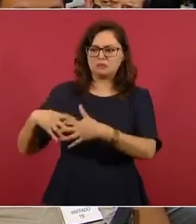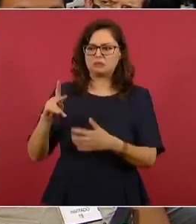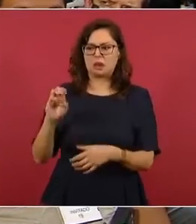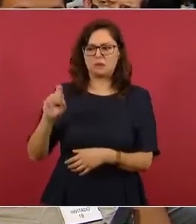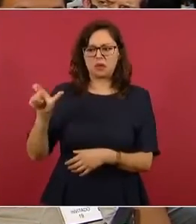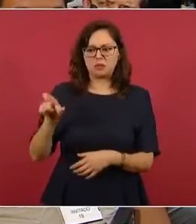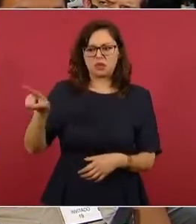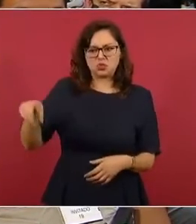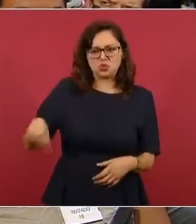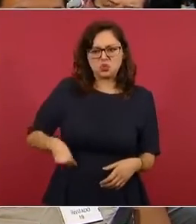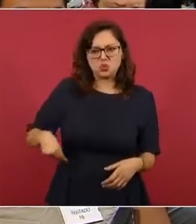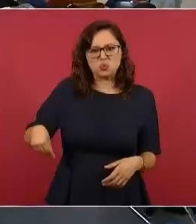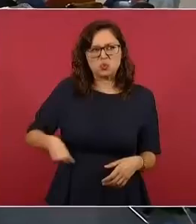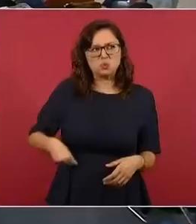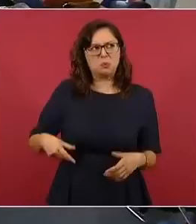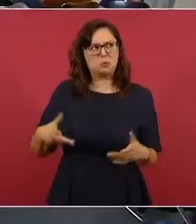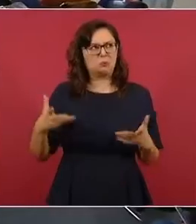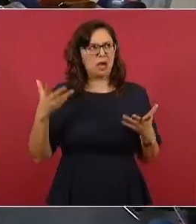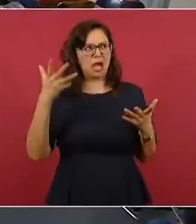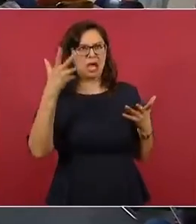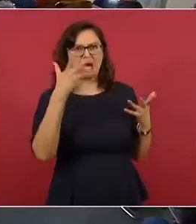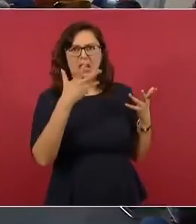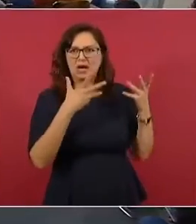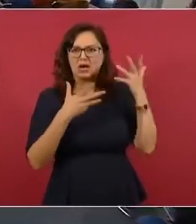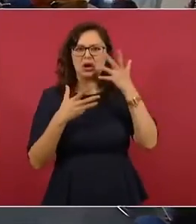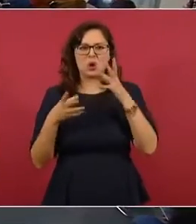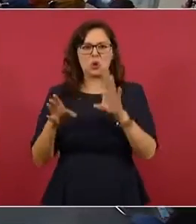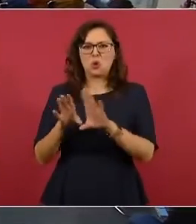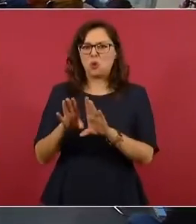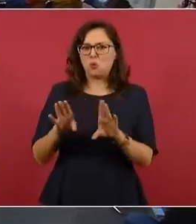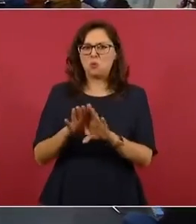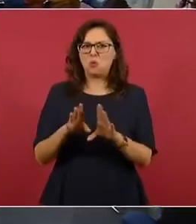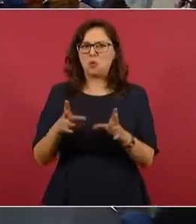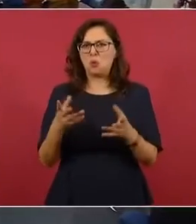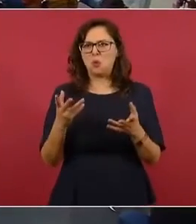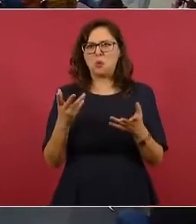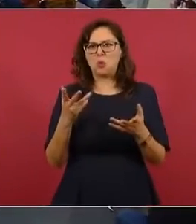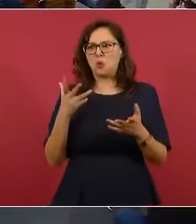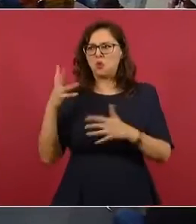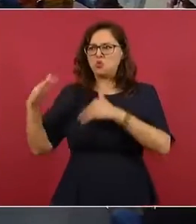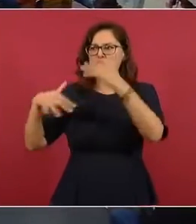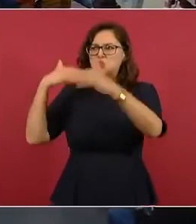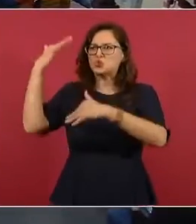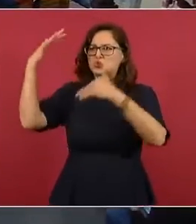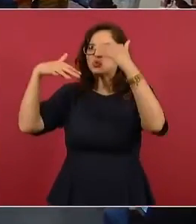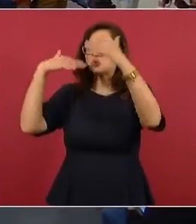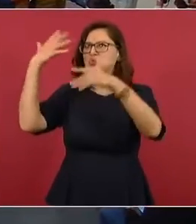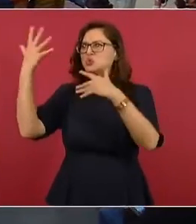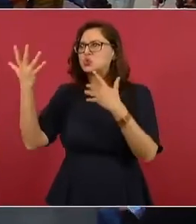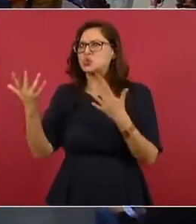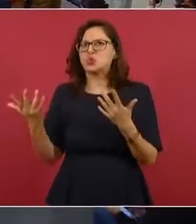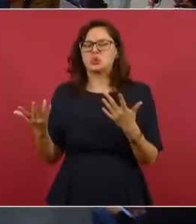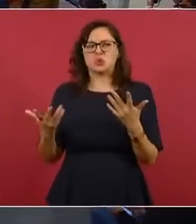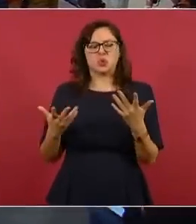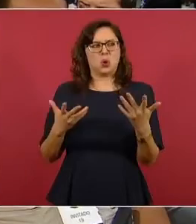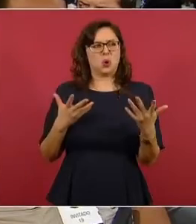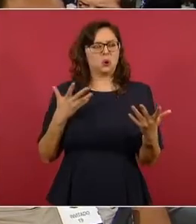entonces que no tiene mercado, y entonces lo único que se hace es